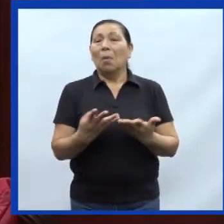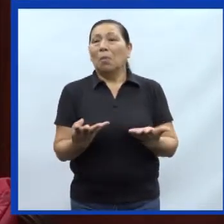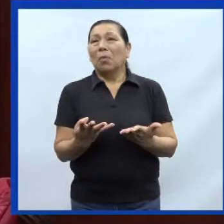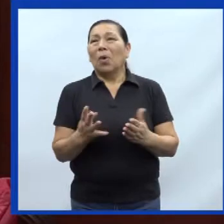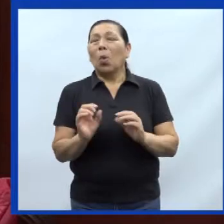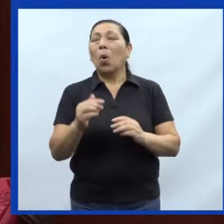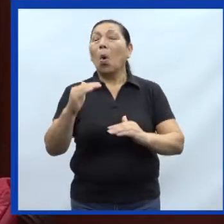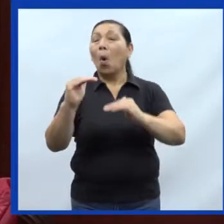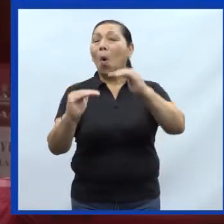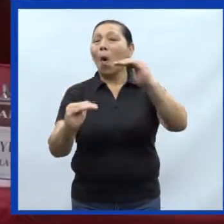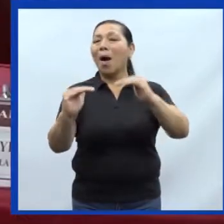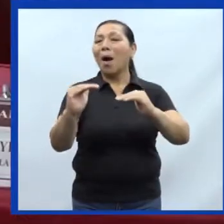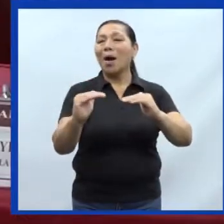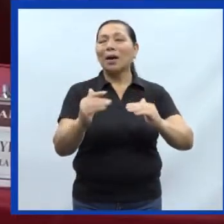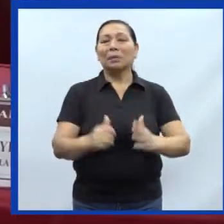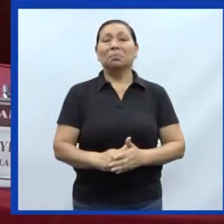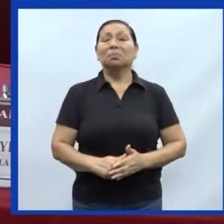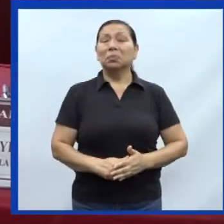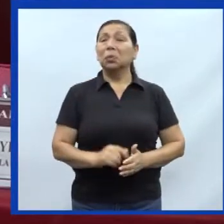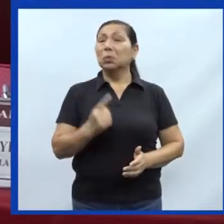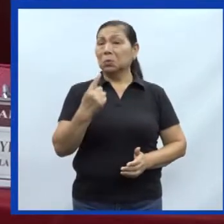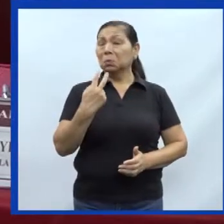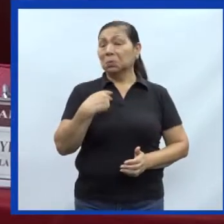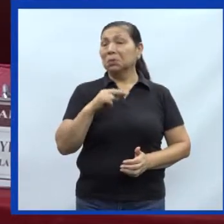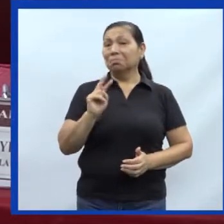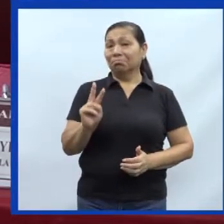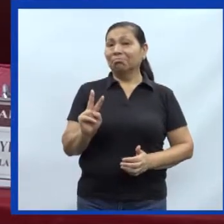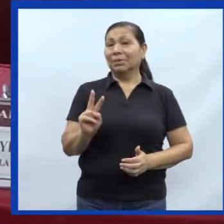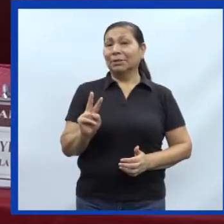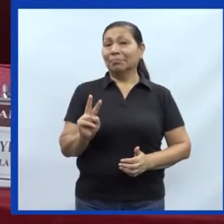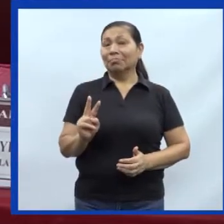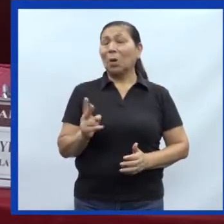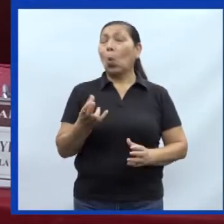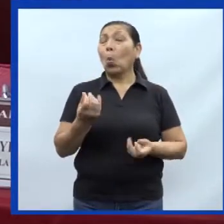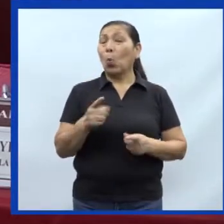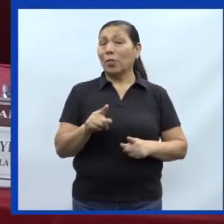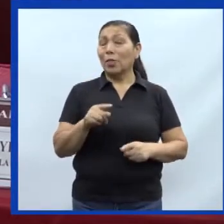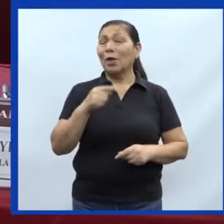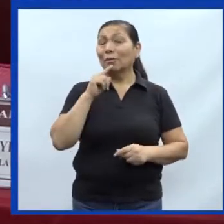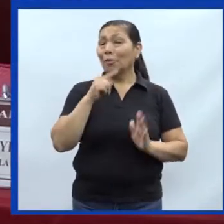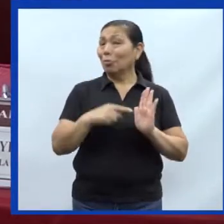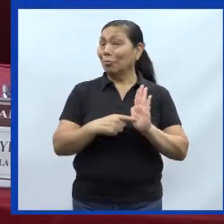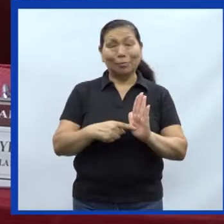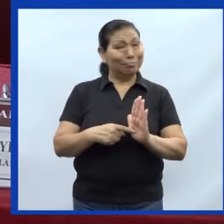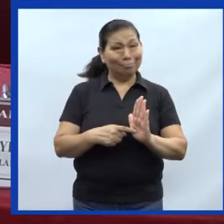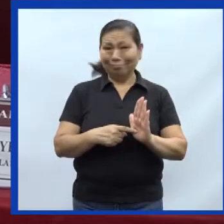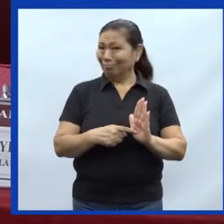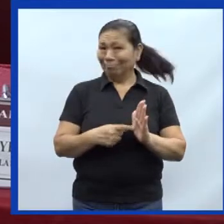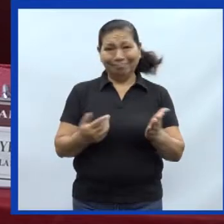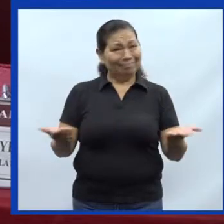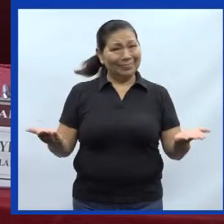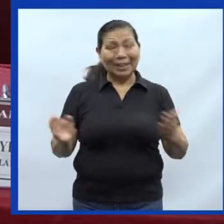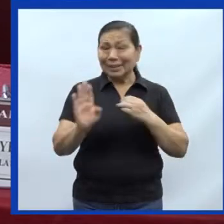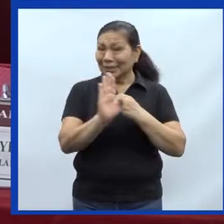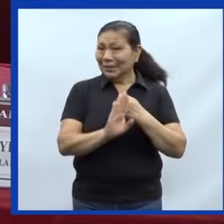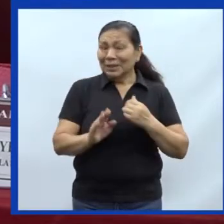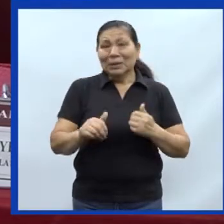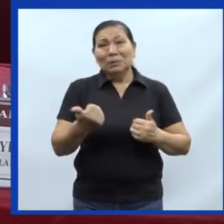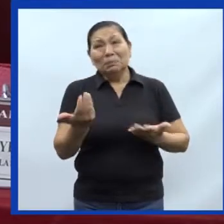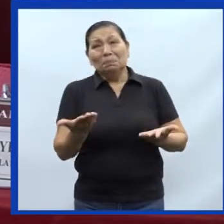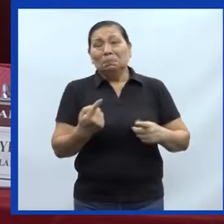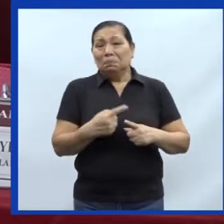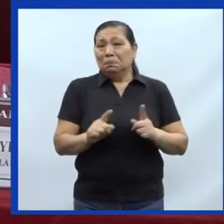esquemas de desigualdad. Uno puede ver que todavía esos espacios de representación no están plenamente garantizados en